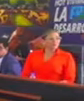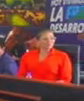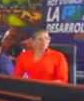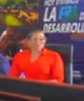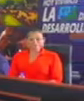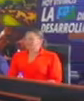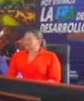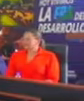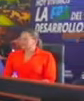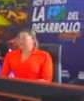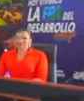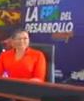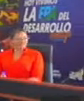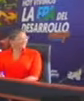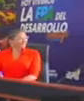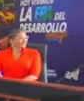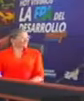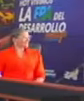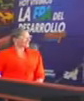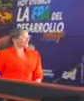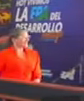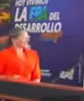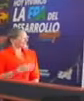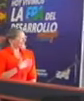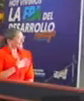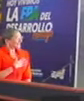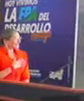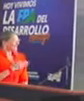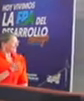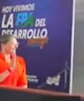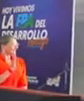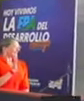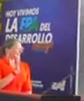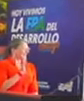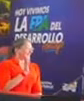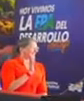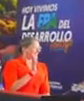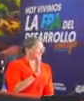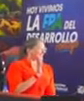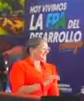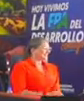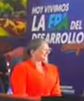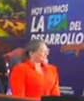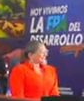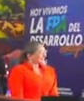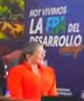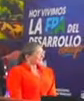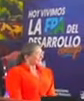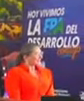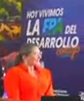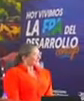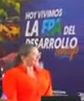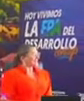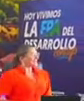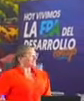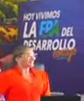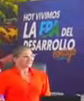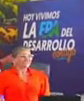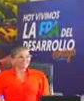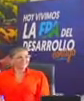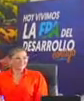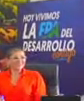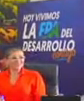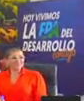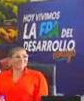de mencionar, el tema de los $250,000 para el Miss Ecuador. ¿Por qué ese valor cuando hay